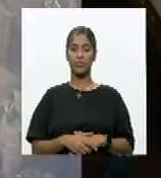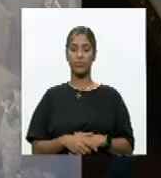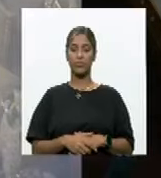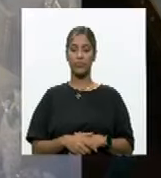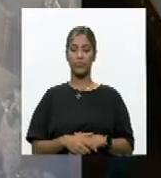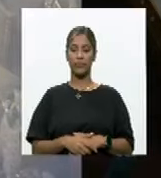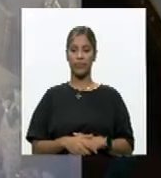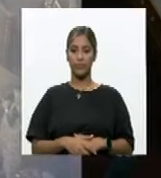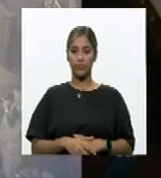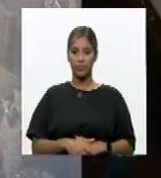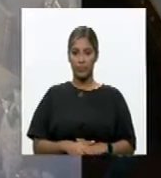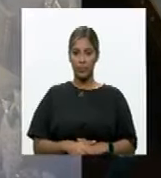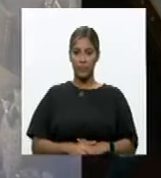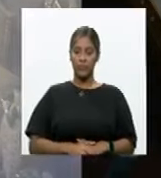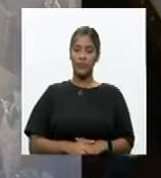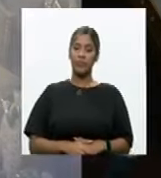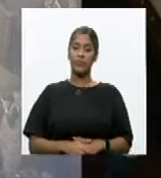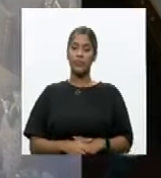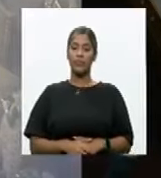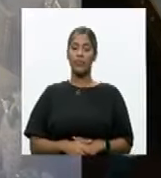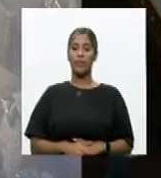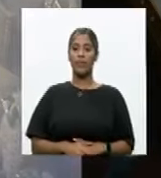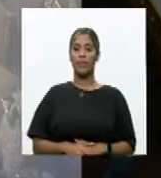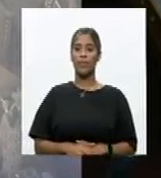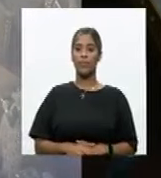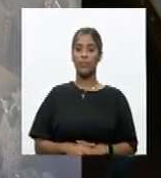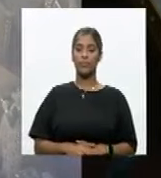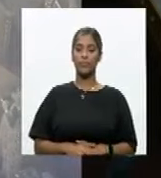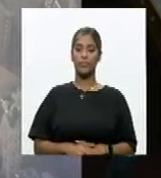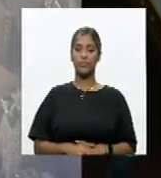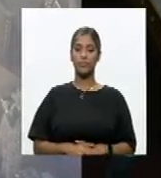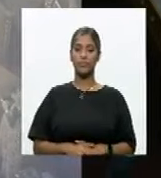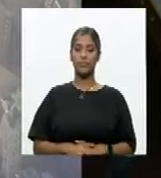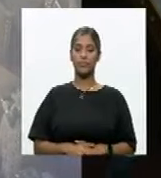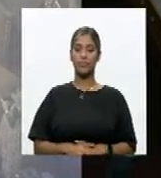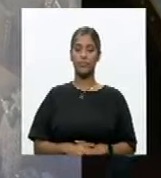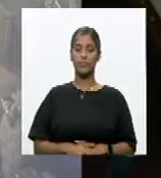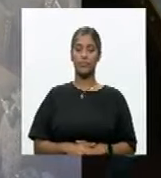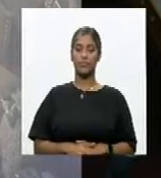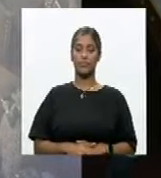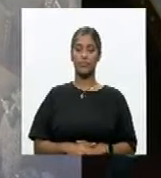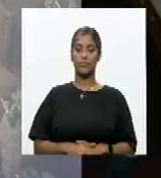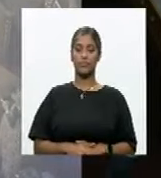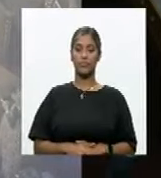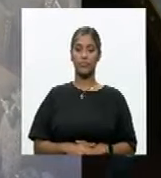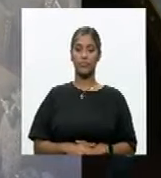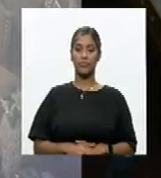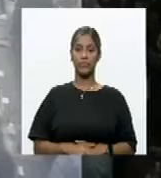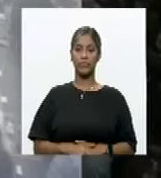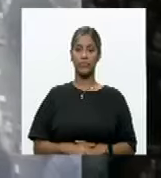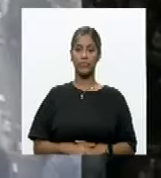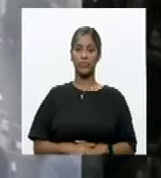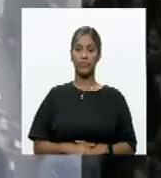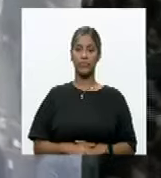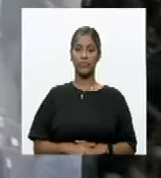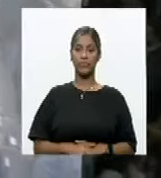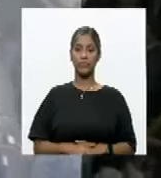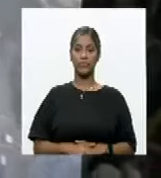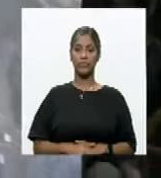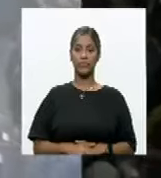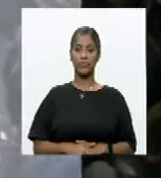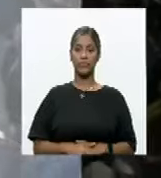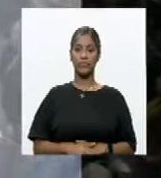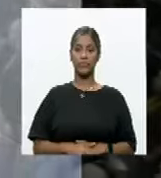voy, voy, voy, voy, voy, voy. ¡Arriba! ¡El hombre! ¡Va para